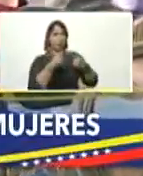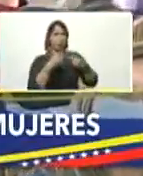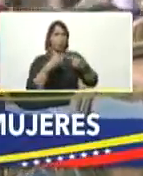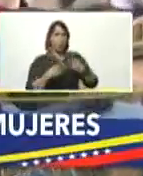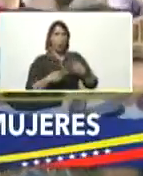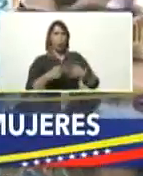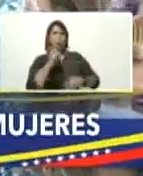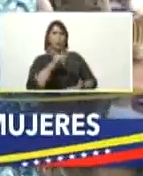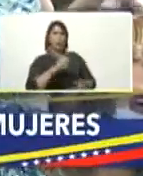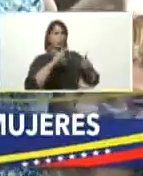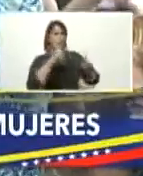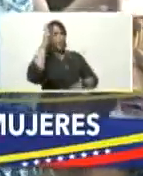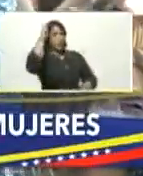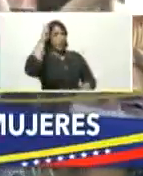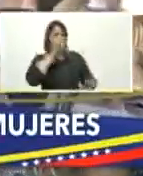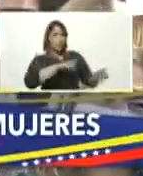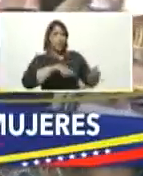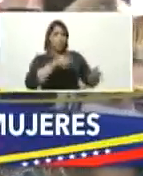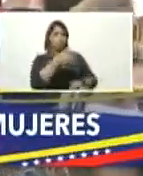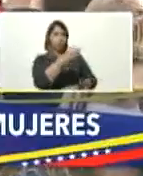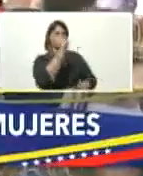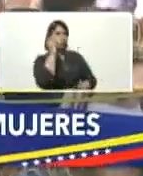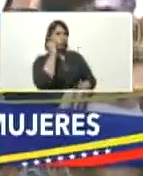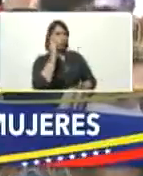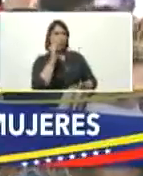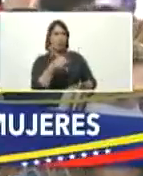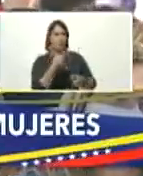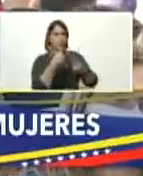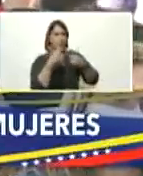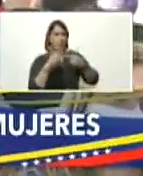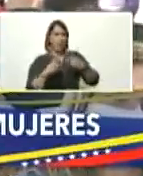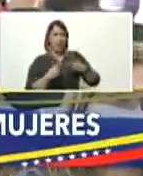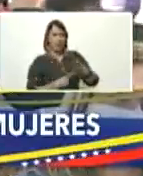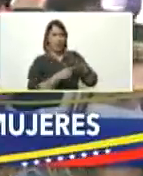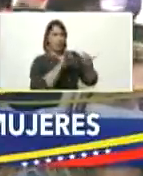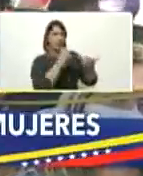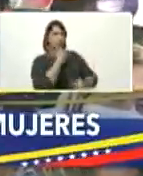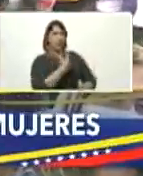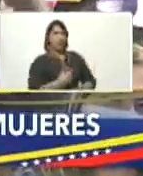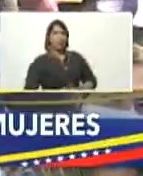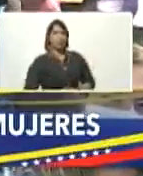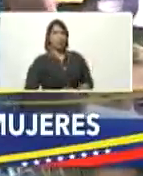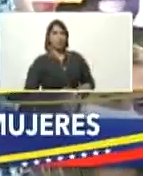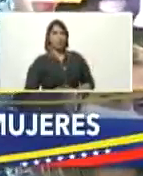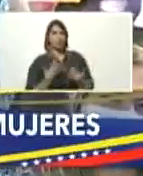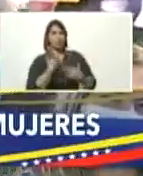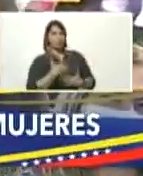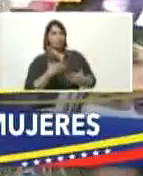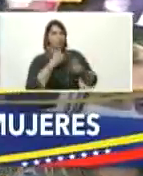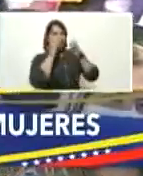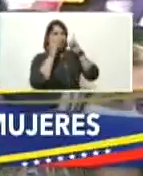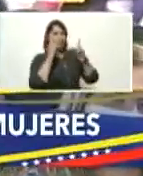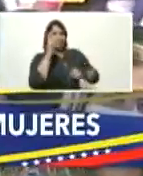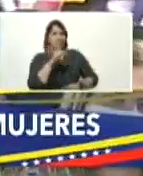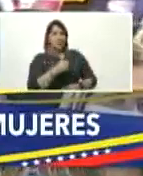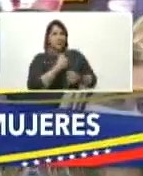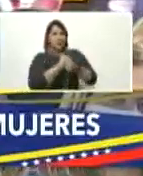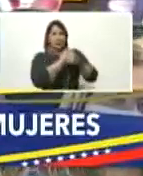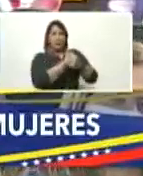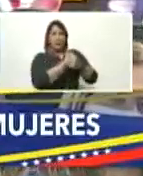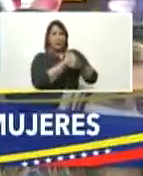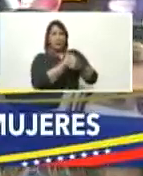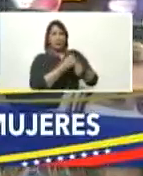mujeres indígenas, las campesinas, las pescadoras. Hay esa diversidad que, como usted decía, es sabrosa, es impresionante y también es amorosa, y por